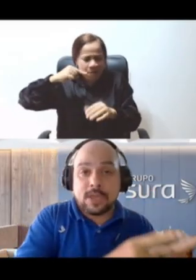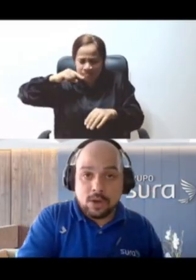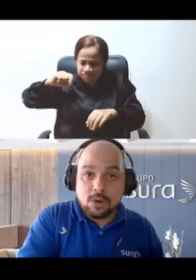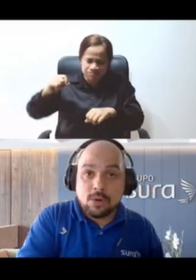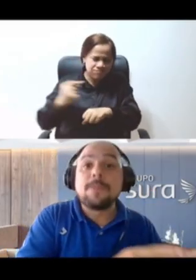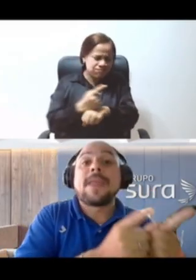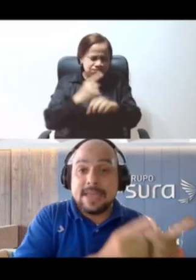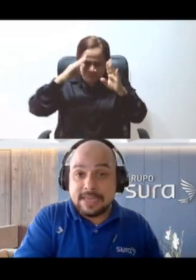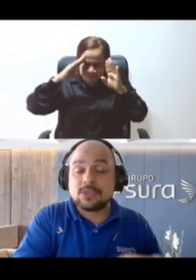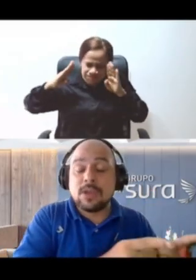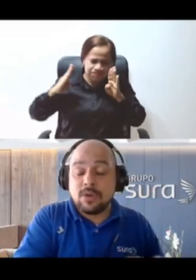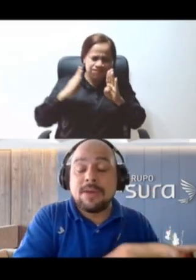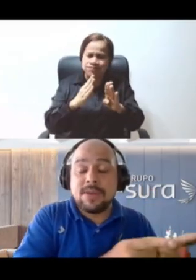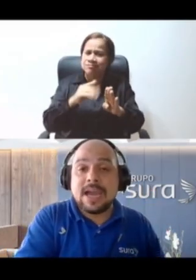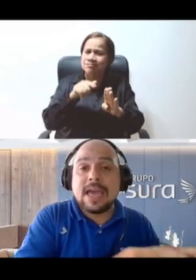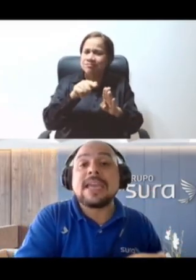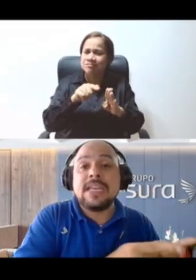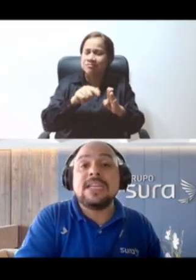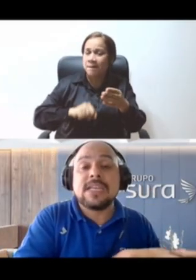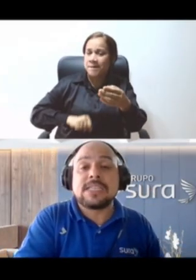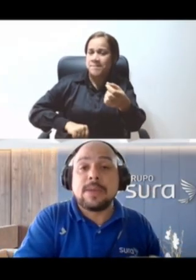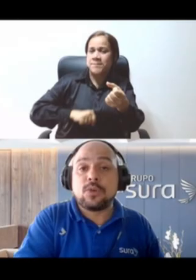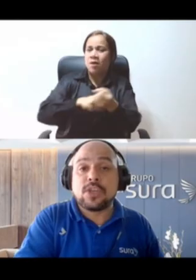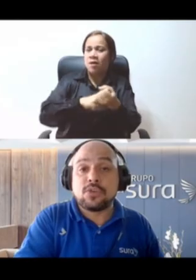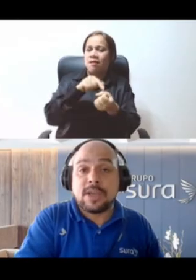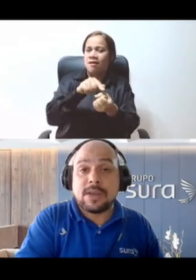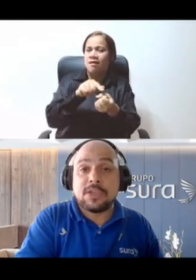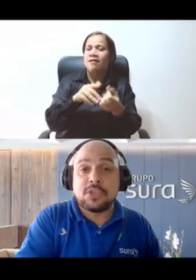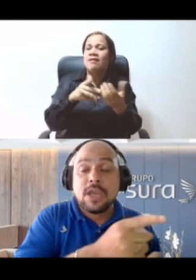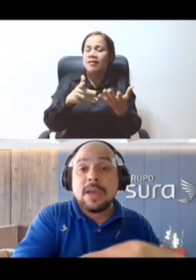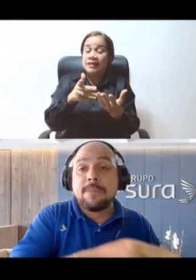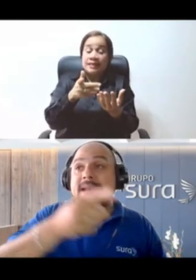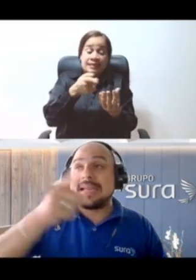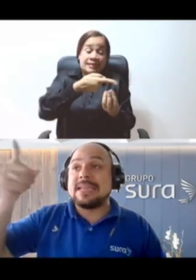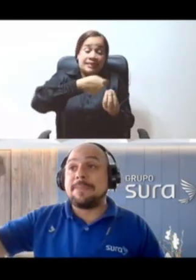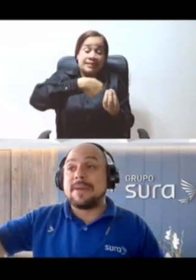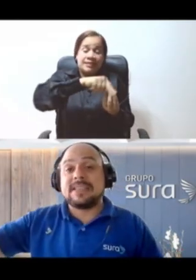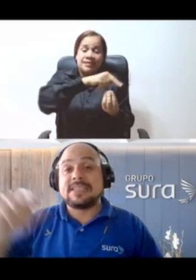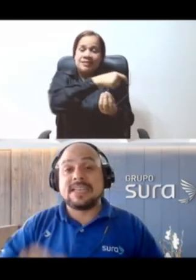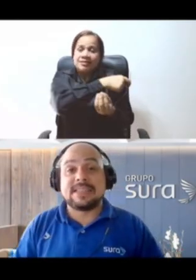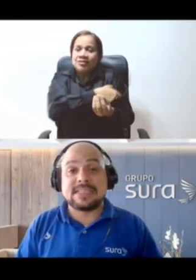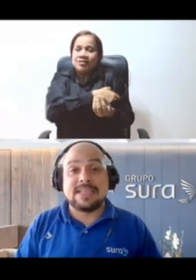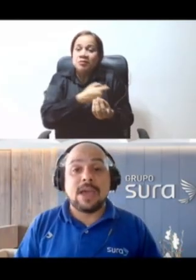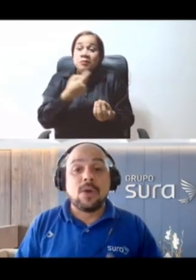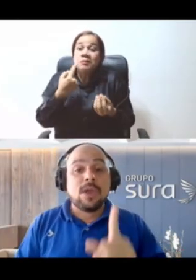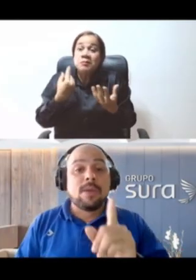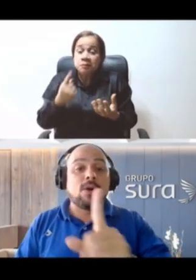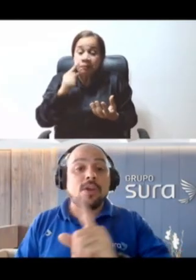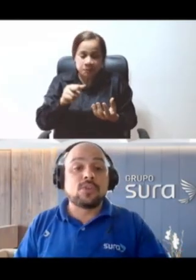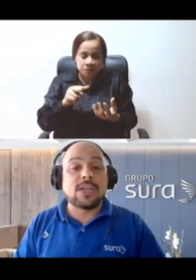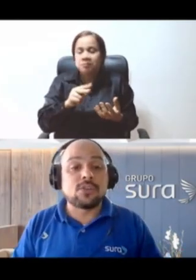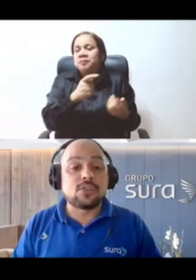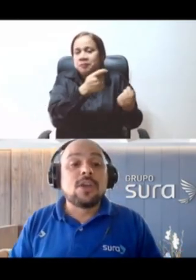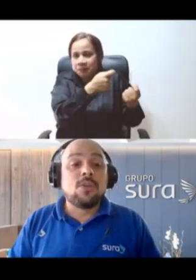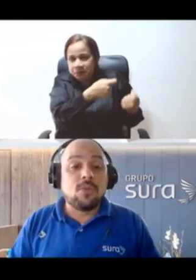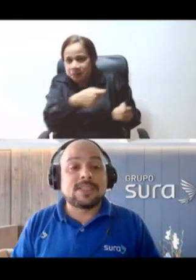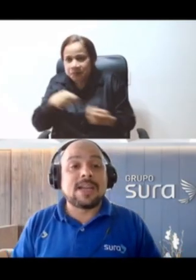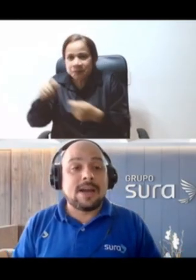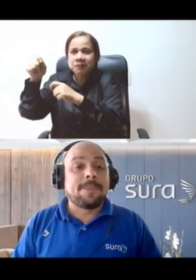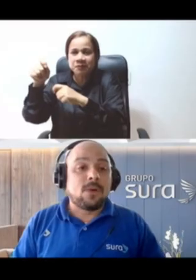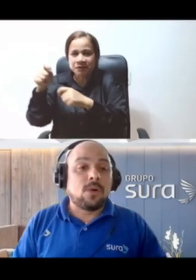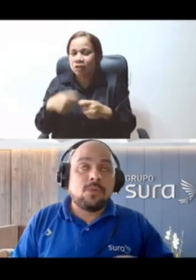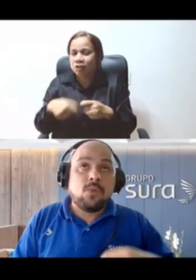posible, porque ojo, ahí es cuando la brigada inicia ese proceso de revisión para que ese paciente sea trasladado. Pero hoy,